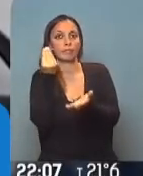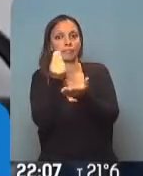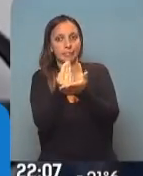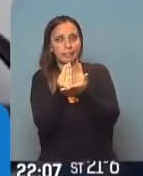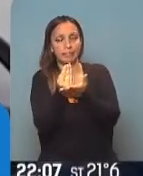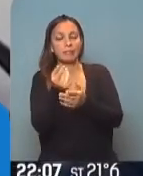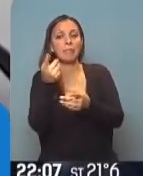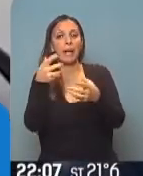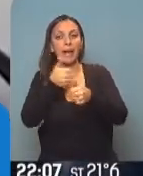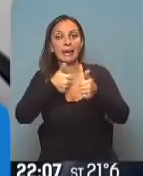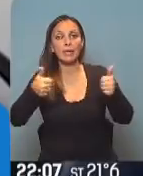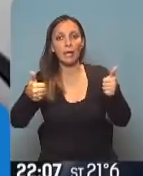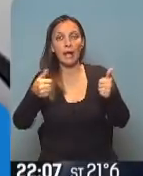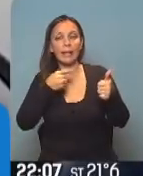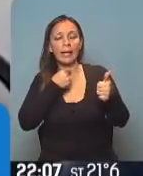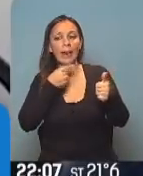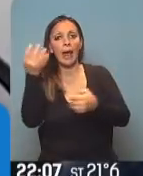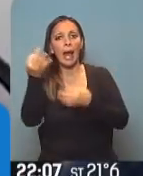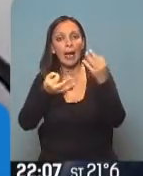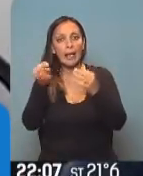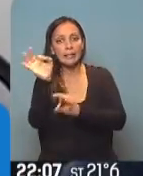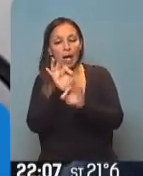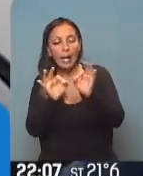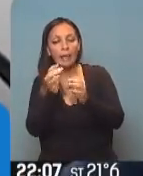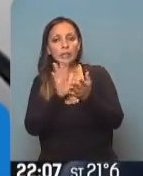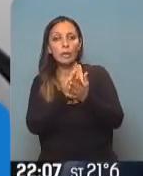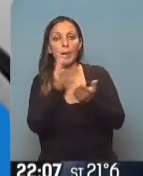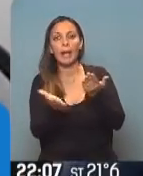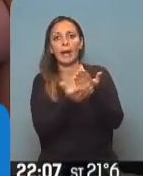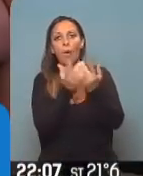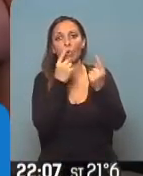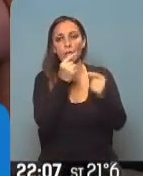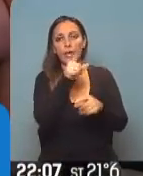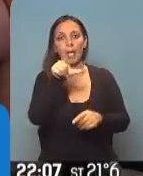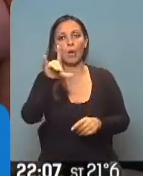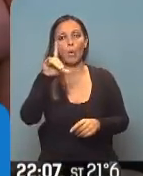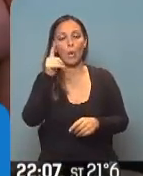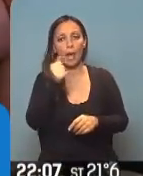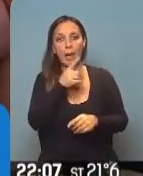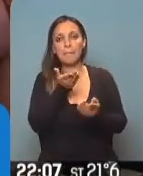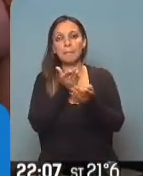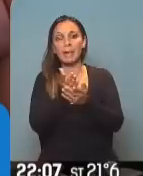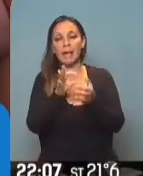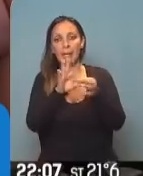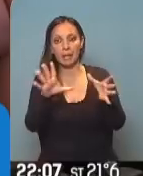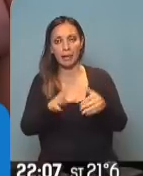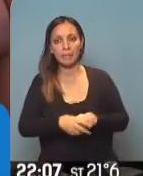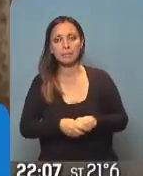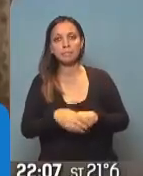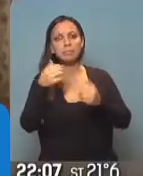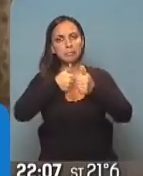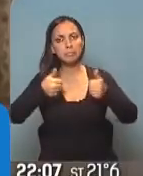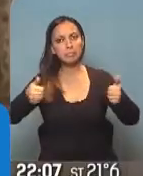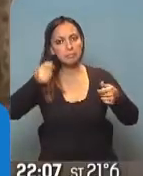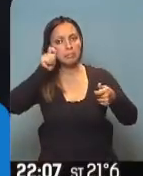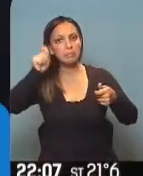el último recurso presentado por la defensa de Lula para pedir su libertad. Los supremos interrumpieron la sesión